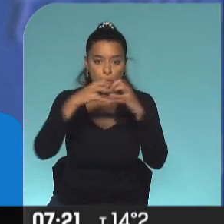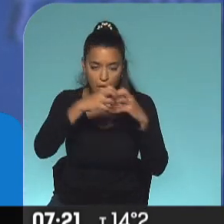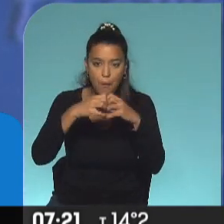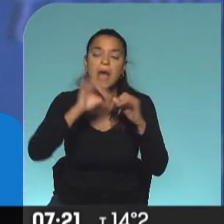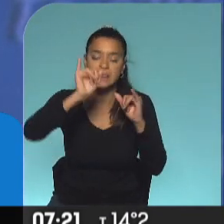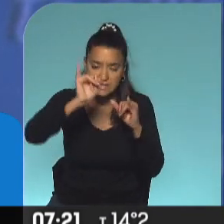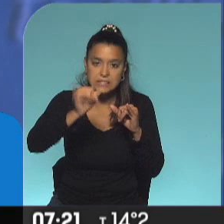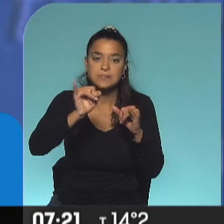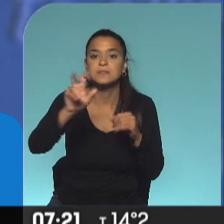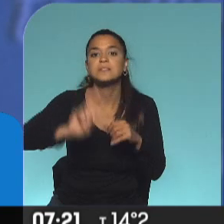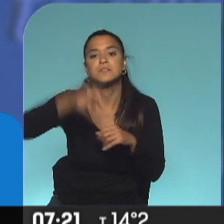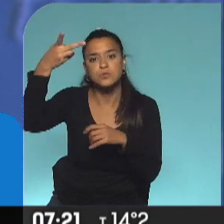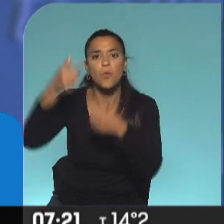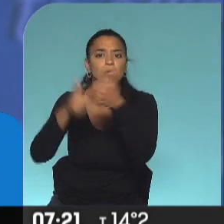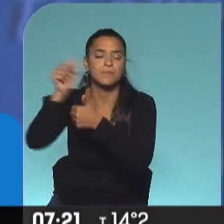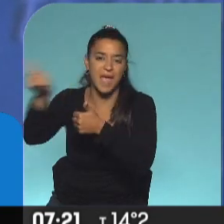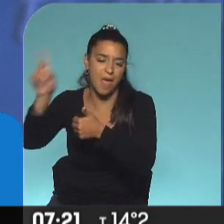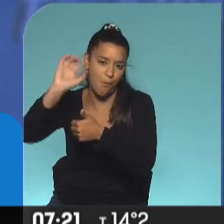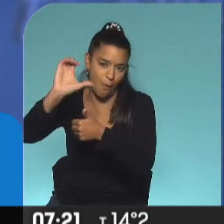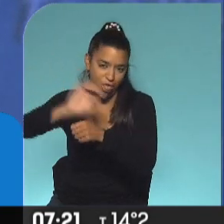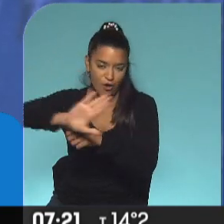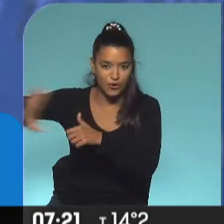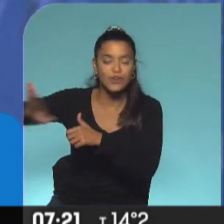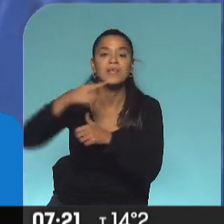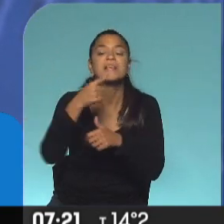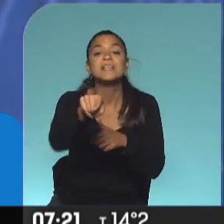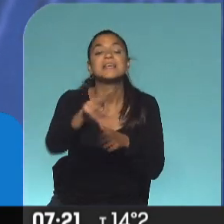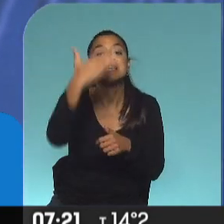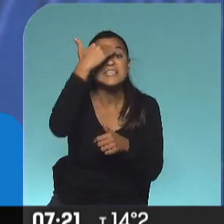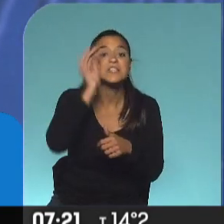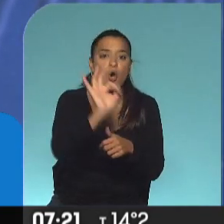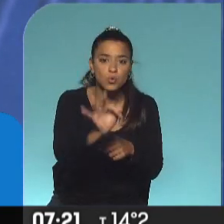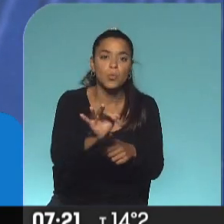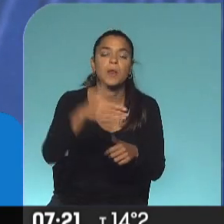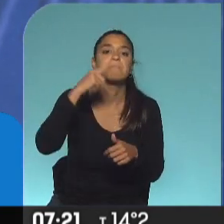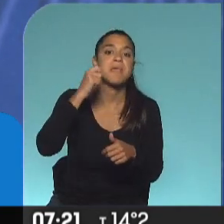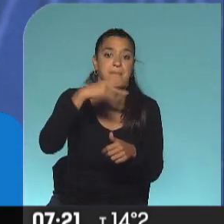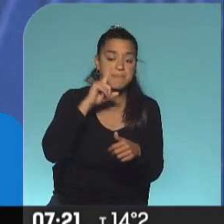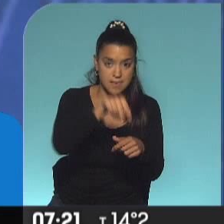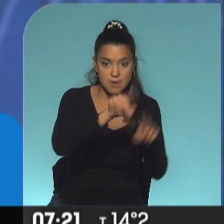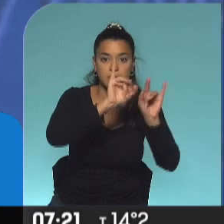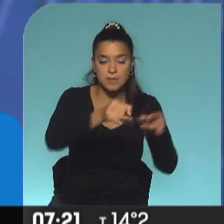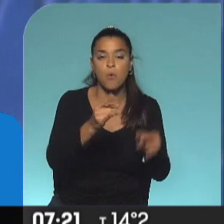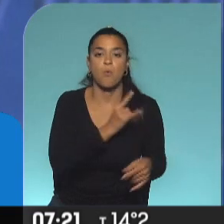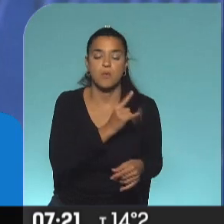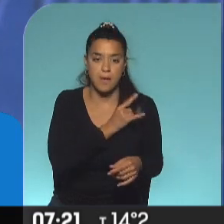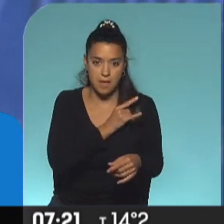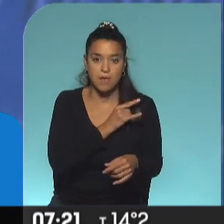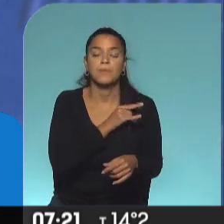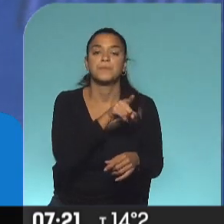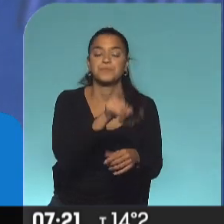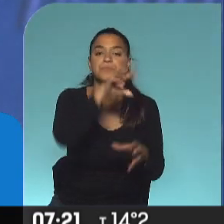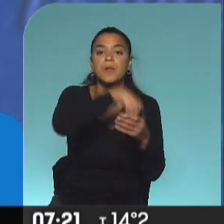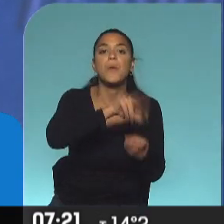no, segunda vuelta, después hablamos de Ecuador. Ahí va. Segundo debate, 15 de octubre en Miami, en una universidad en